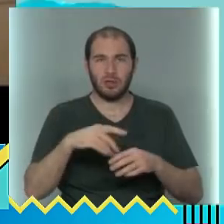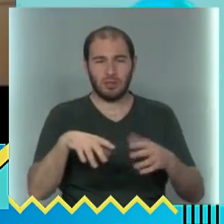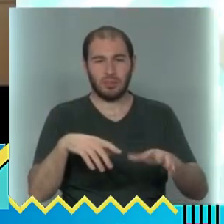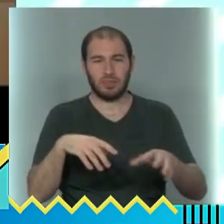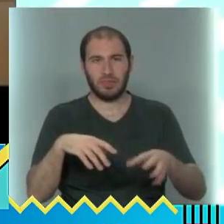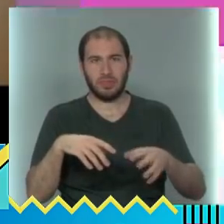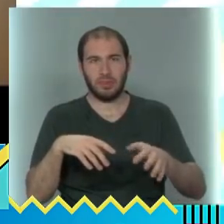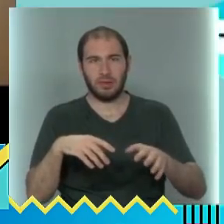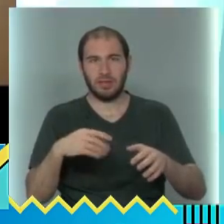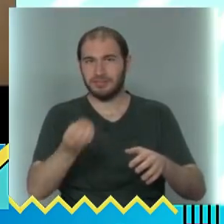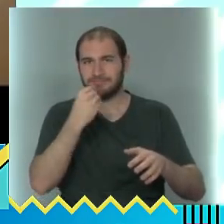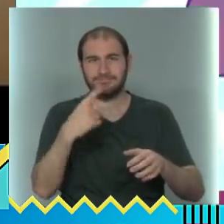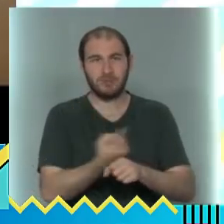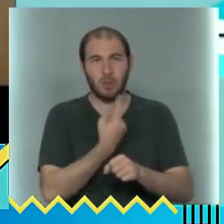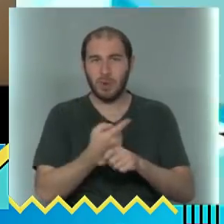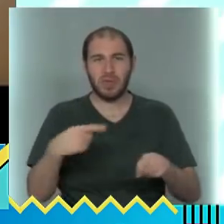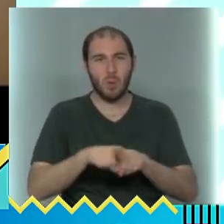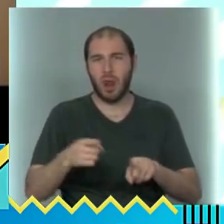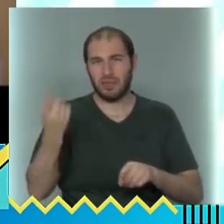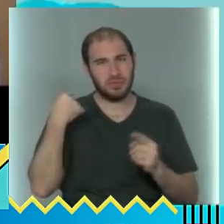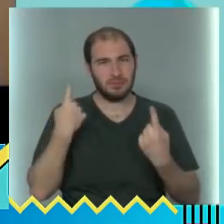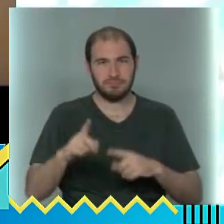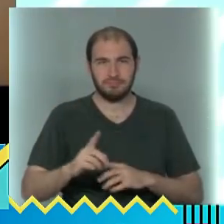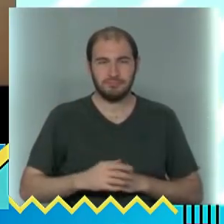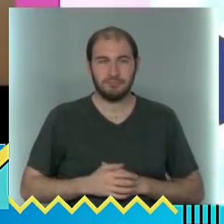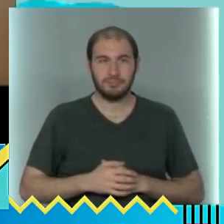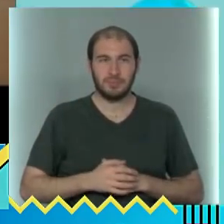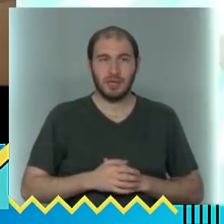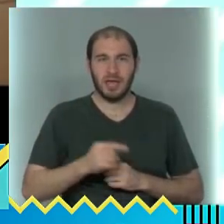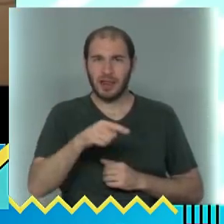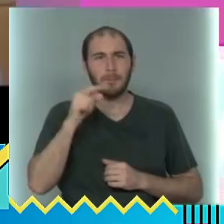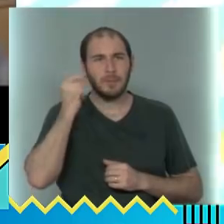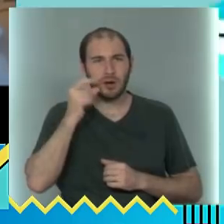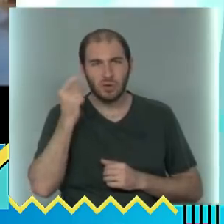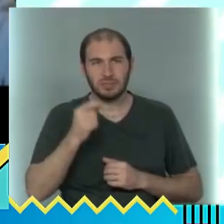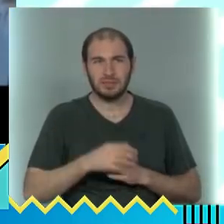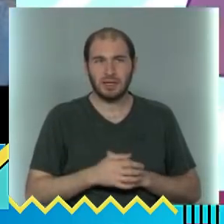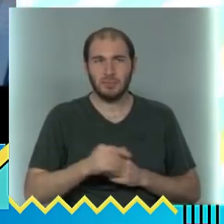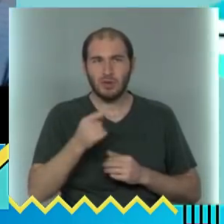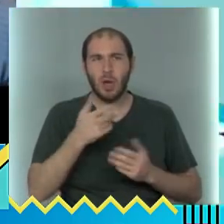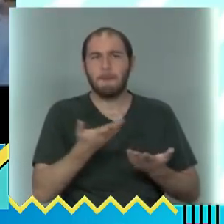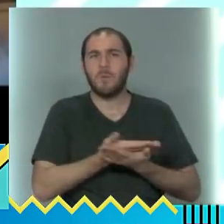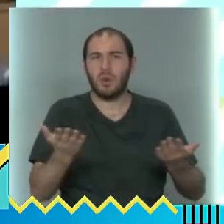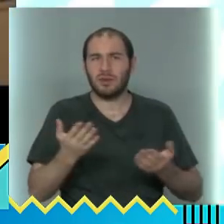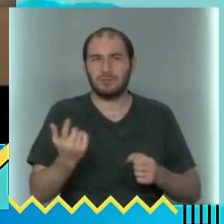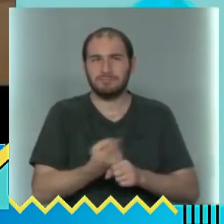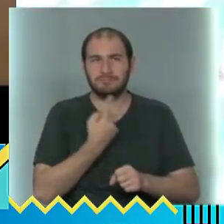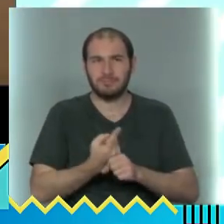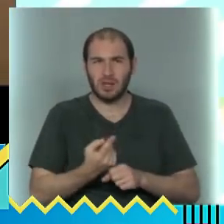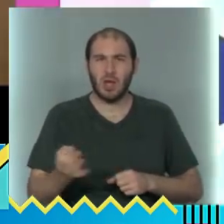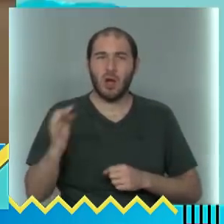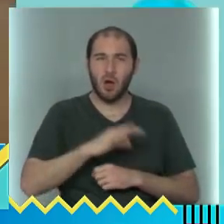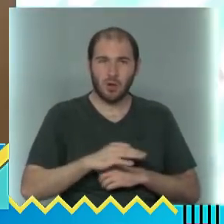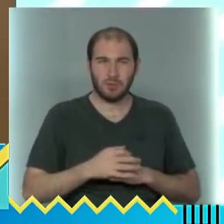tiembla y no se puede alimentar como lo hacía antes, que siente vergüenza de hacerlo en público, o